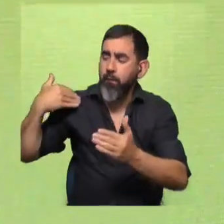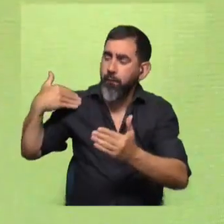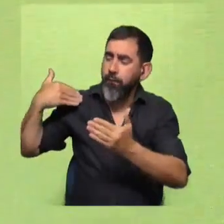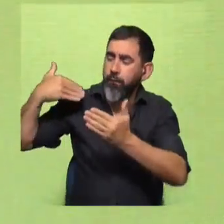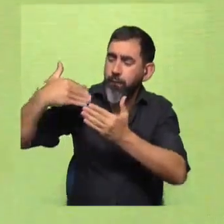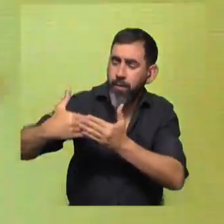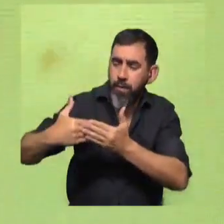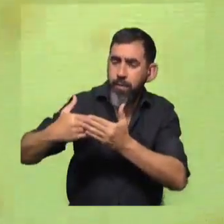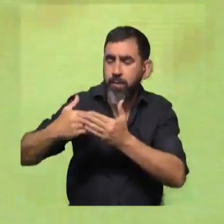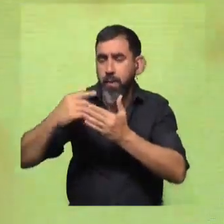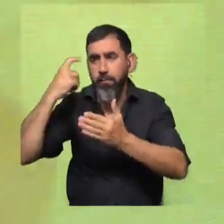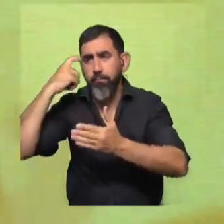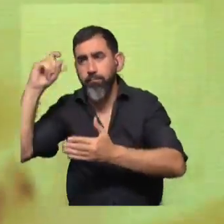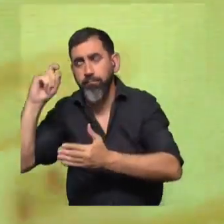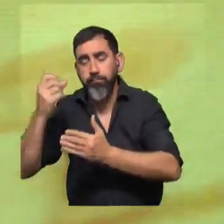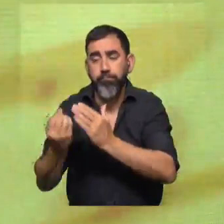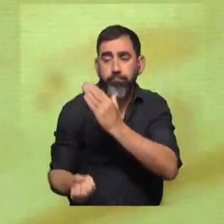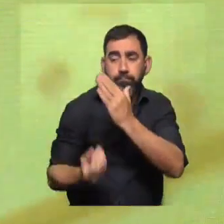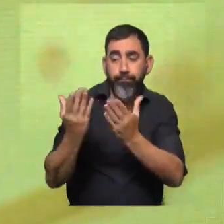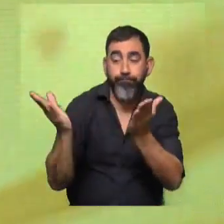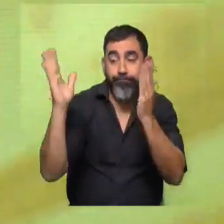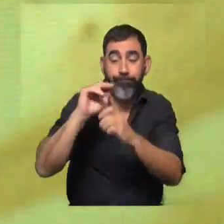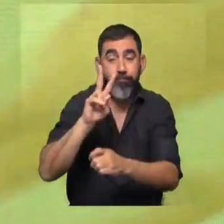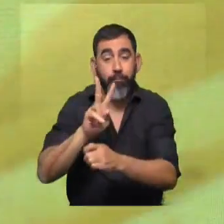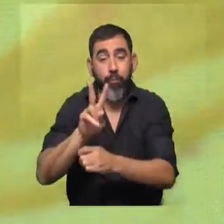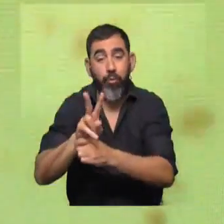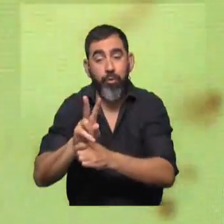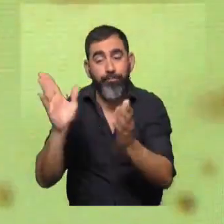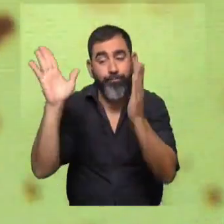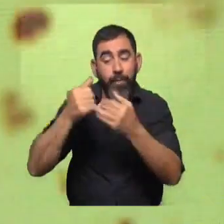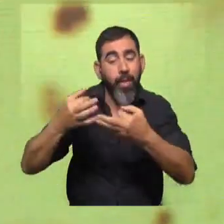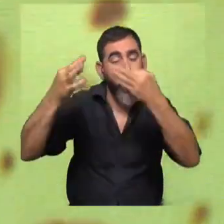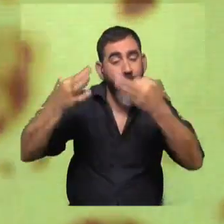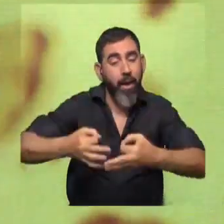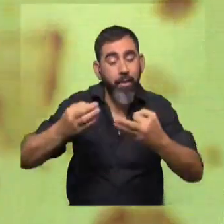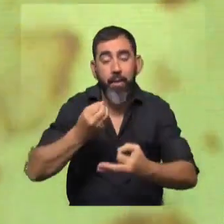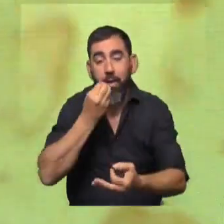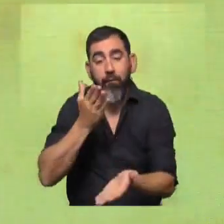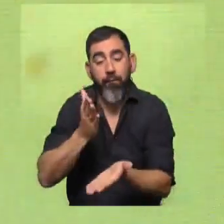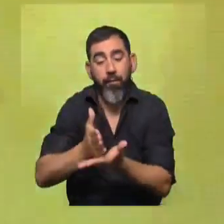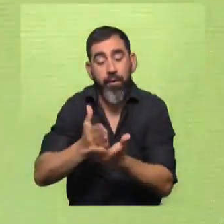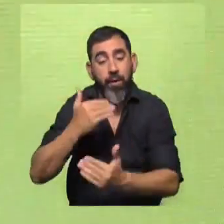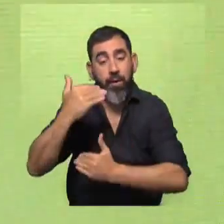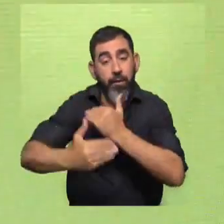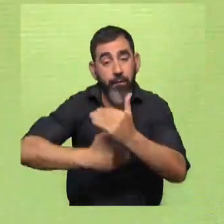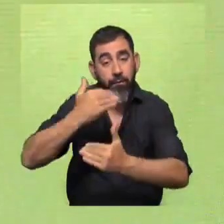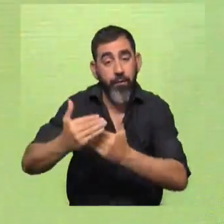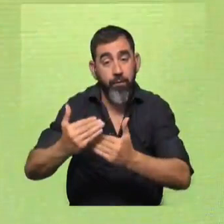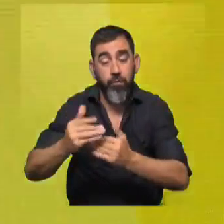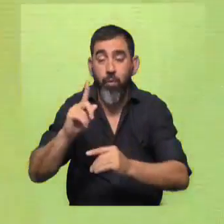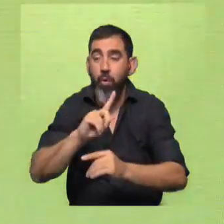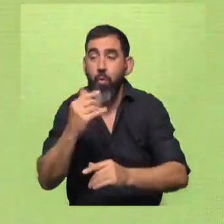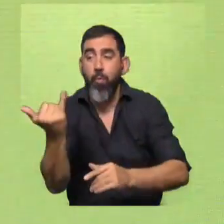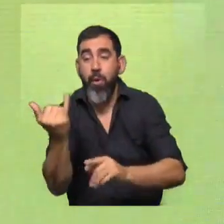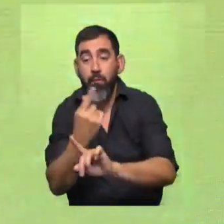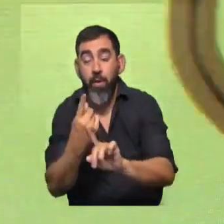una idea, una creación, y no poder protegerla, no poder garantizarse los beneficios que ese trabajo genera, no es menor, y más